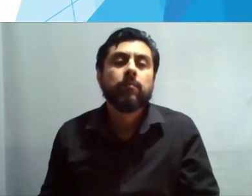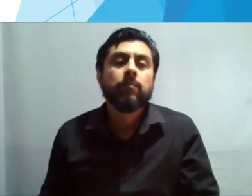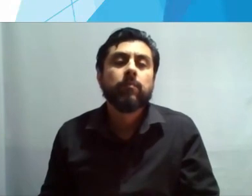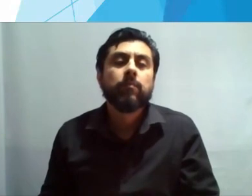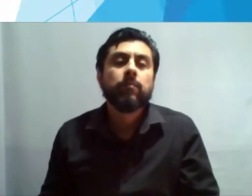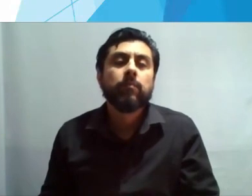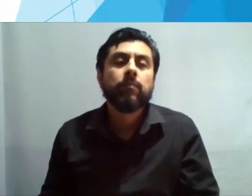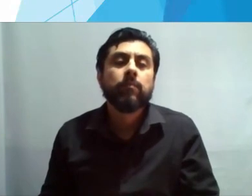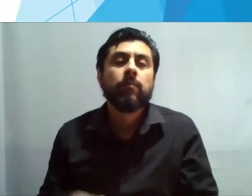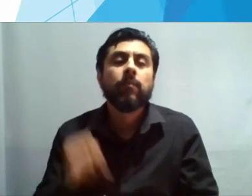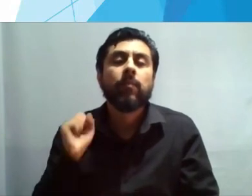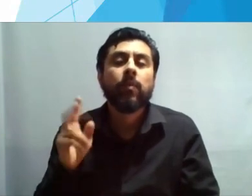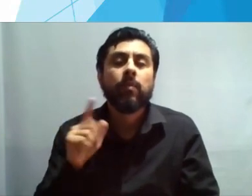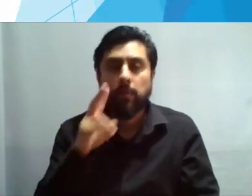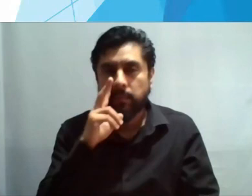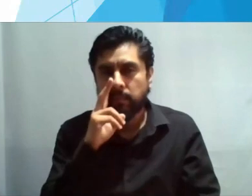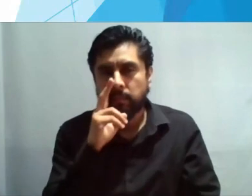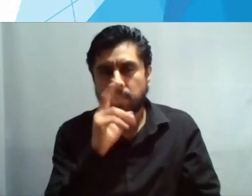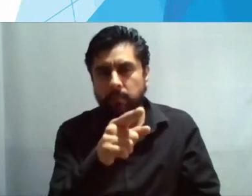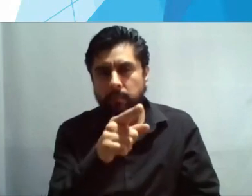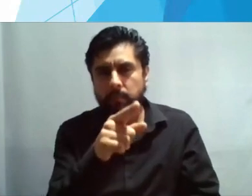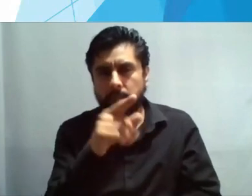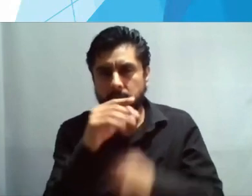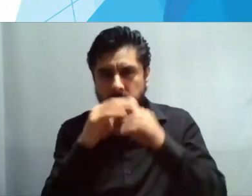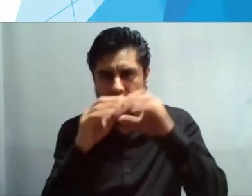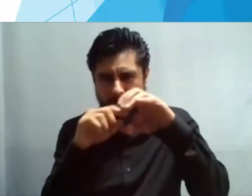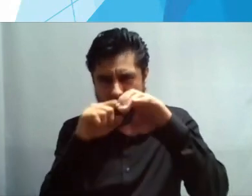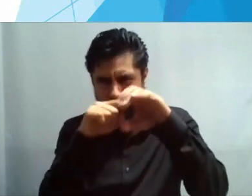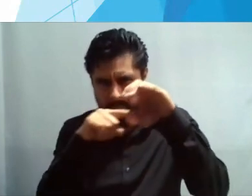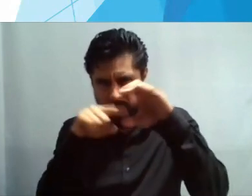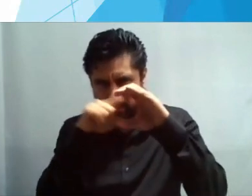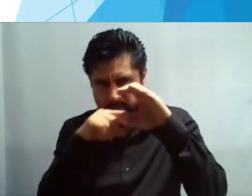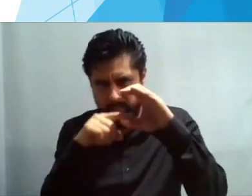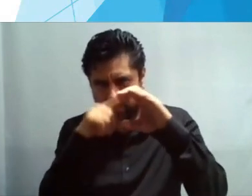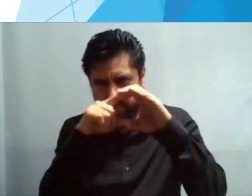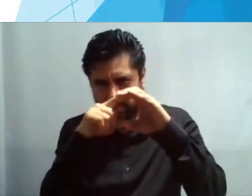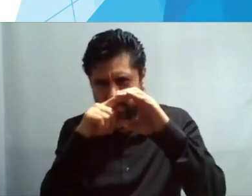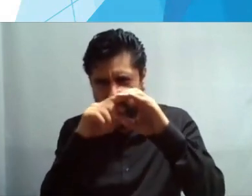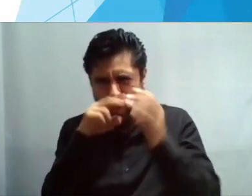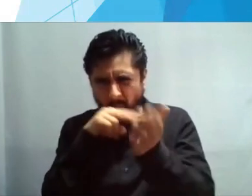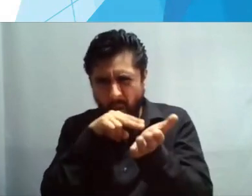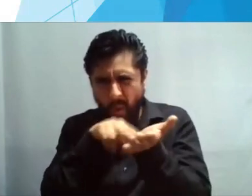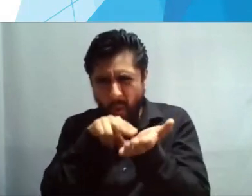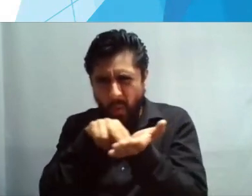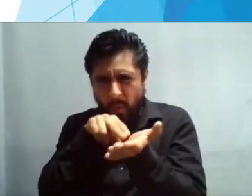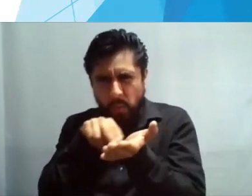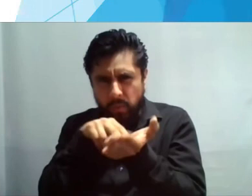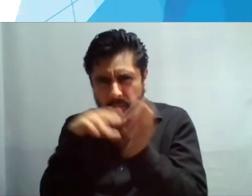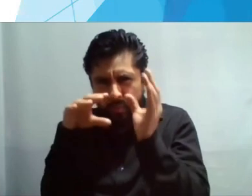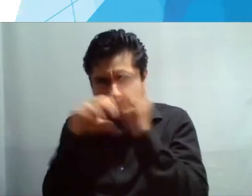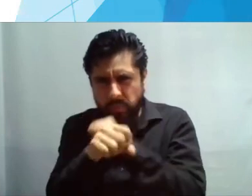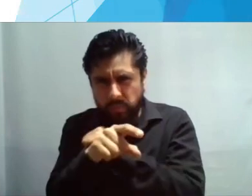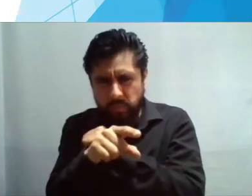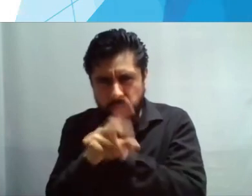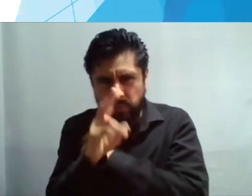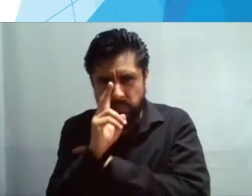Ok, hacia el techo vemos algo muy oscuro, muy, muy oscuro. Entonces, bueno, y el resto del conducto, bueno, ahí logra otra vez el